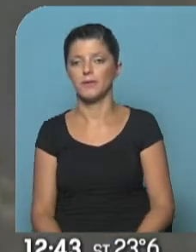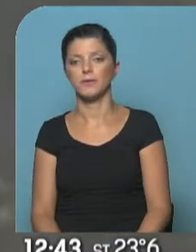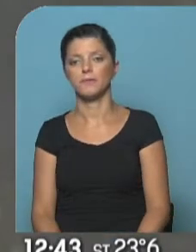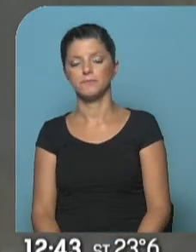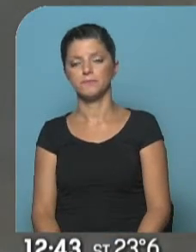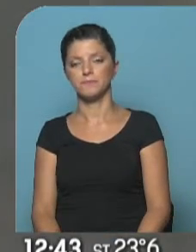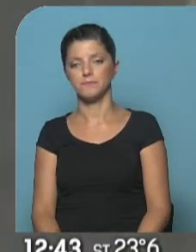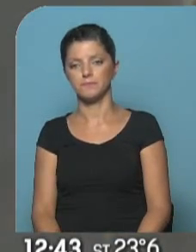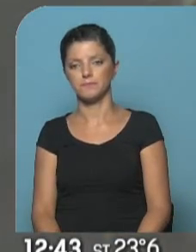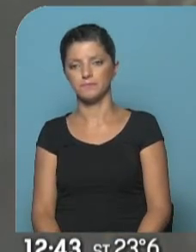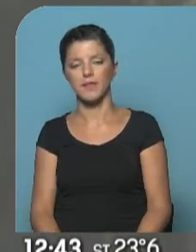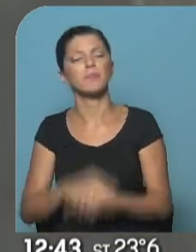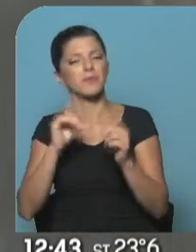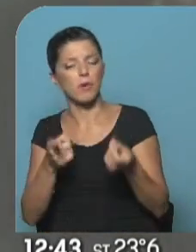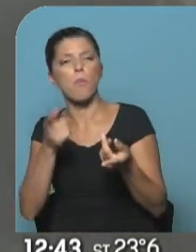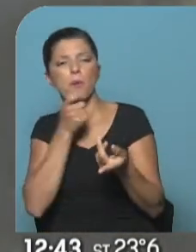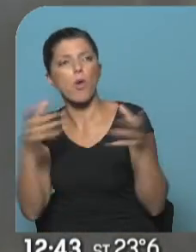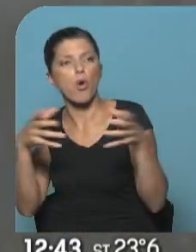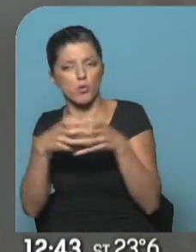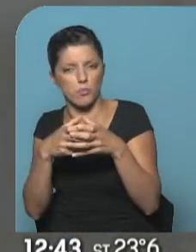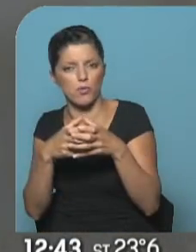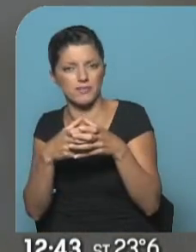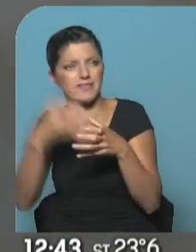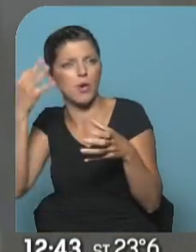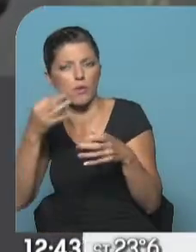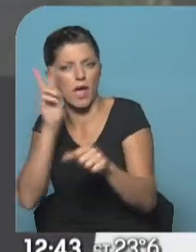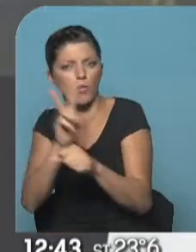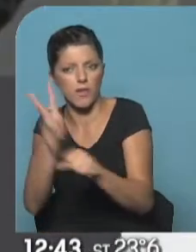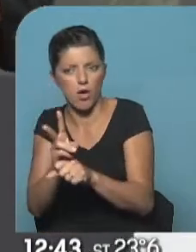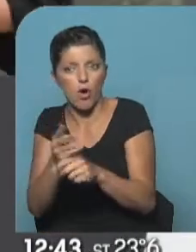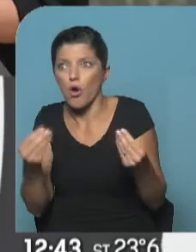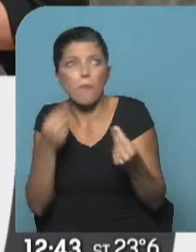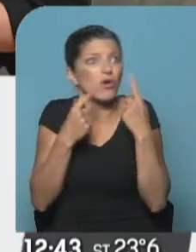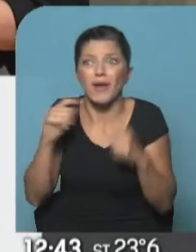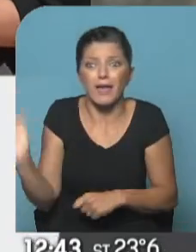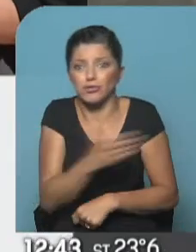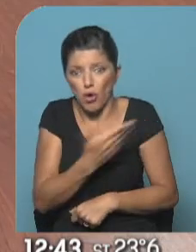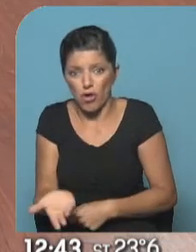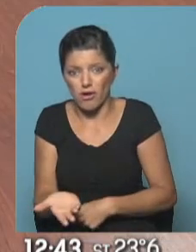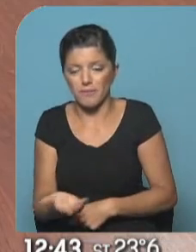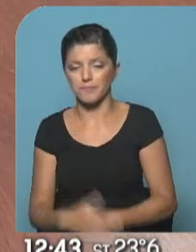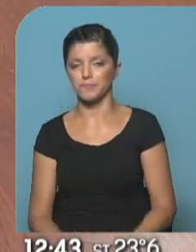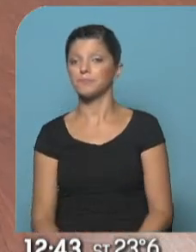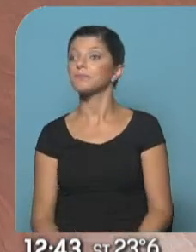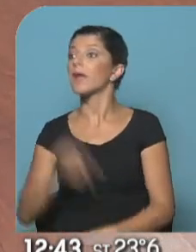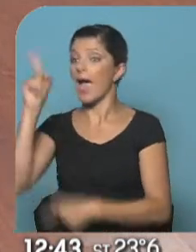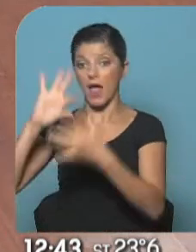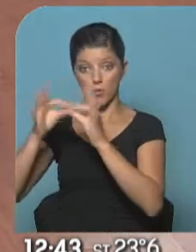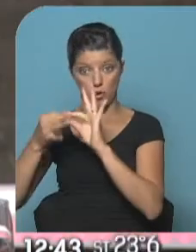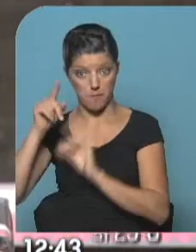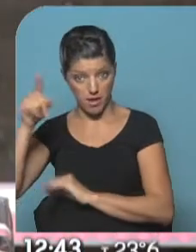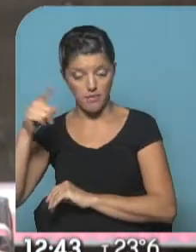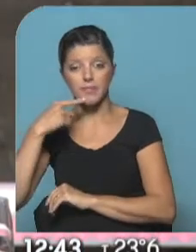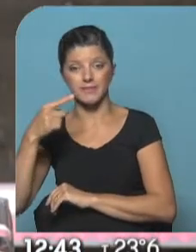¿Cuántos elementos tenés que tener en los servicios de seguridad para controlar a todos aquellos que te pueden parecer En Europa sospechosos? habían hecho una estimación que leí en The Economist